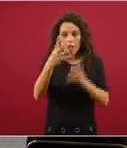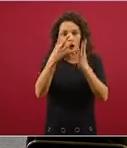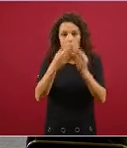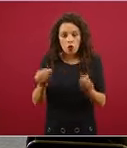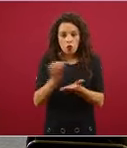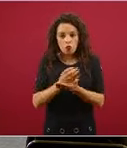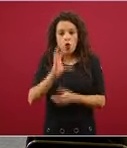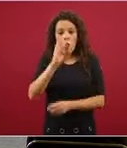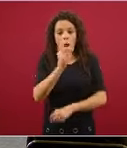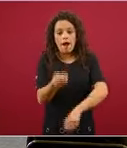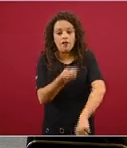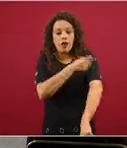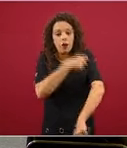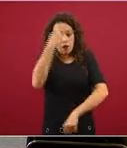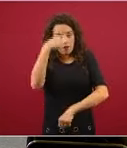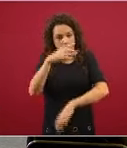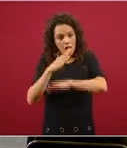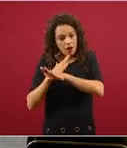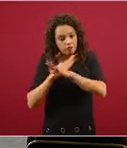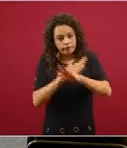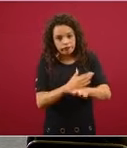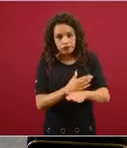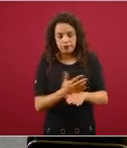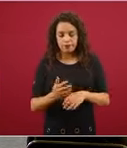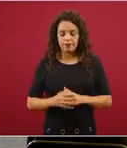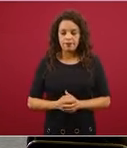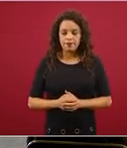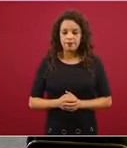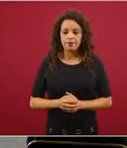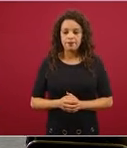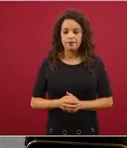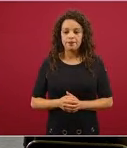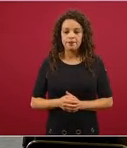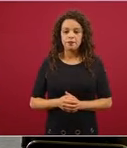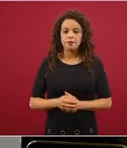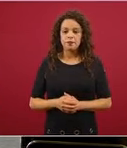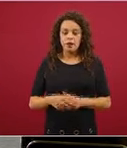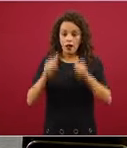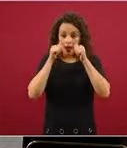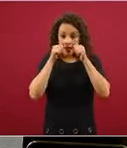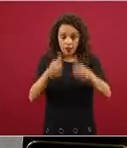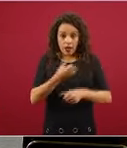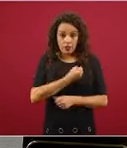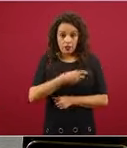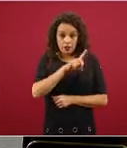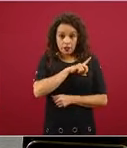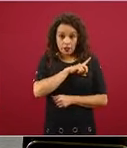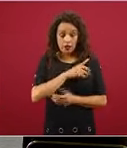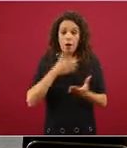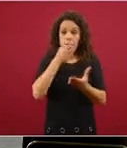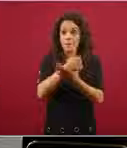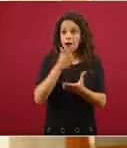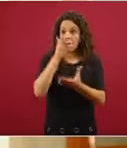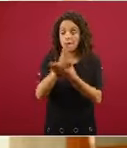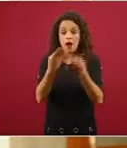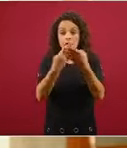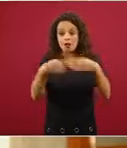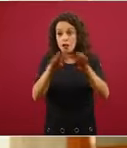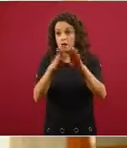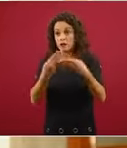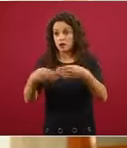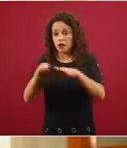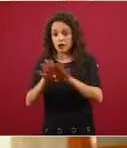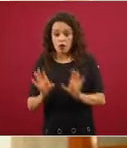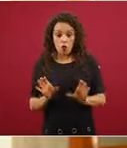que pueda prevenirlo. La estrategia de atención primaria a la salud, haciendo visitas casa por casa en la comunidad